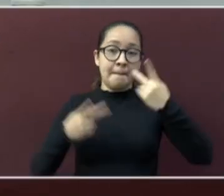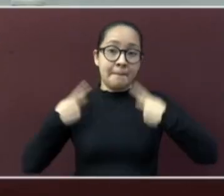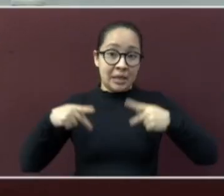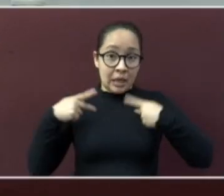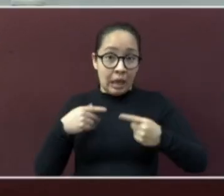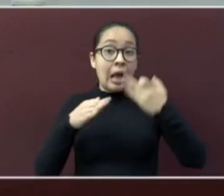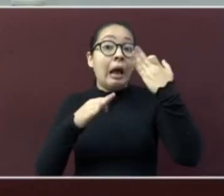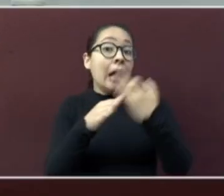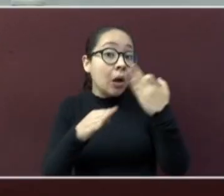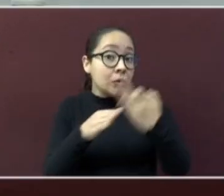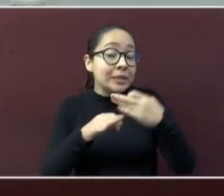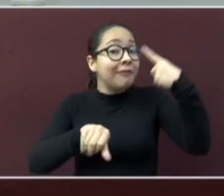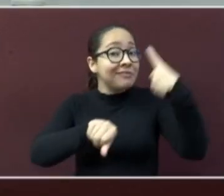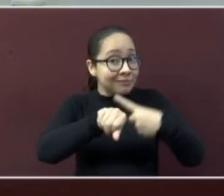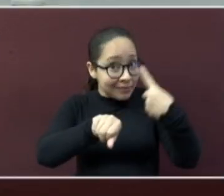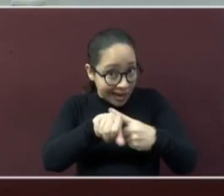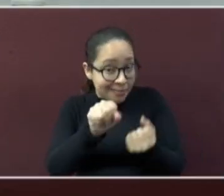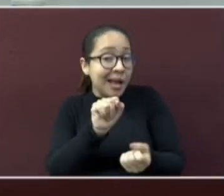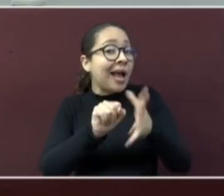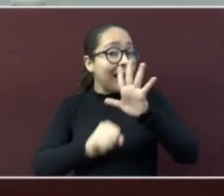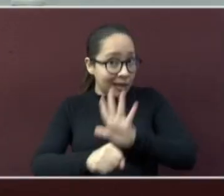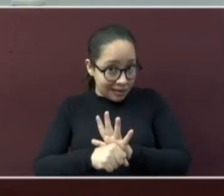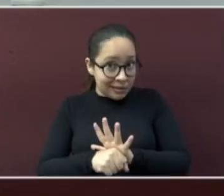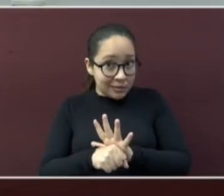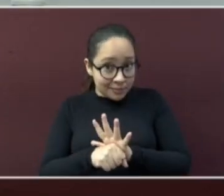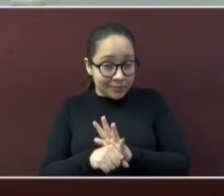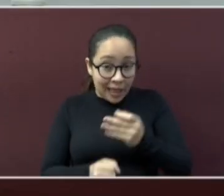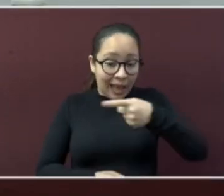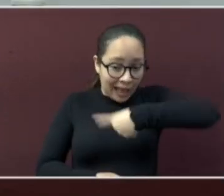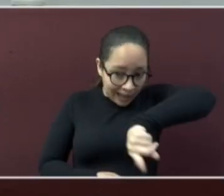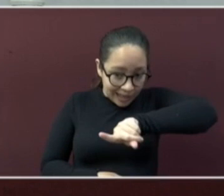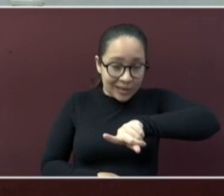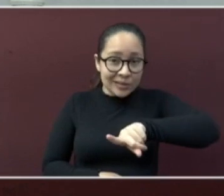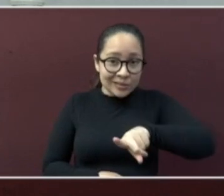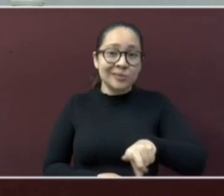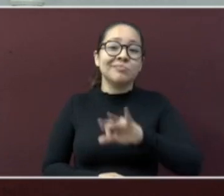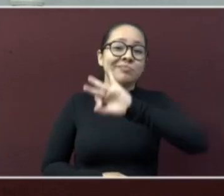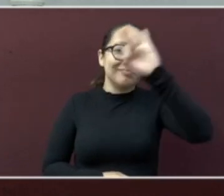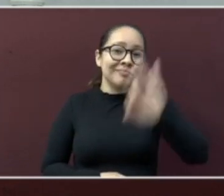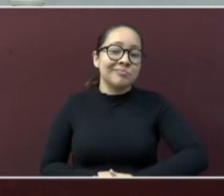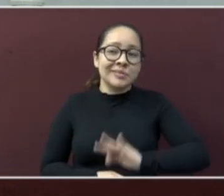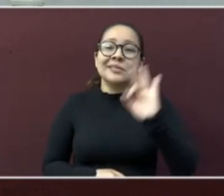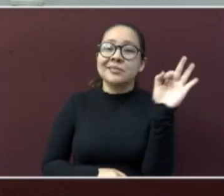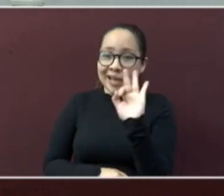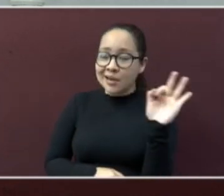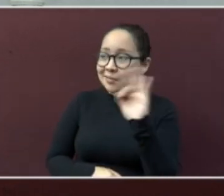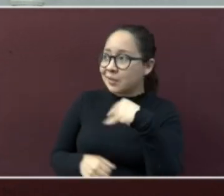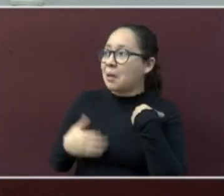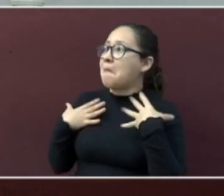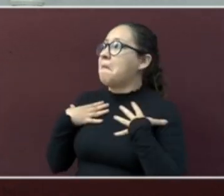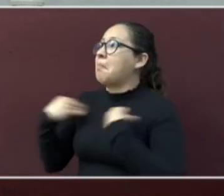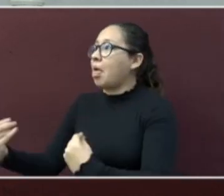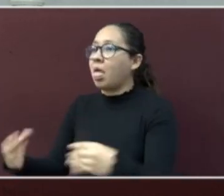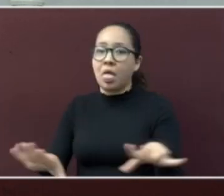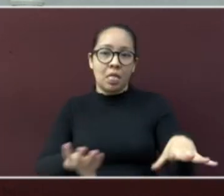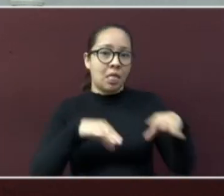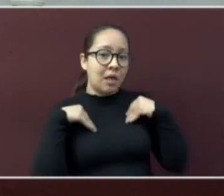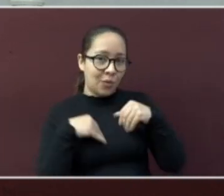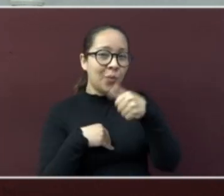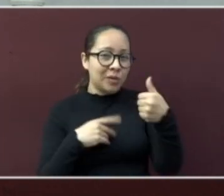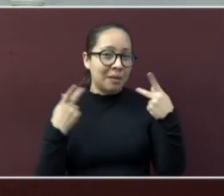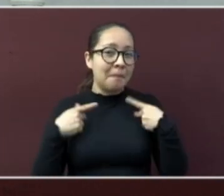pacientes que cursan con la enfermedad activa y por lo tanto pueden infectar a otras personas fíjense